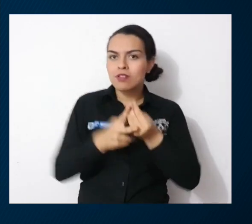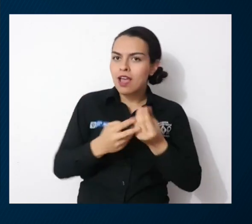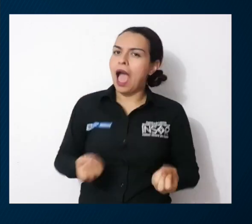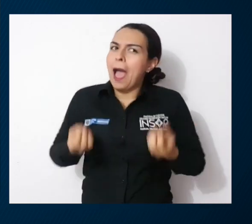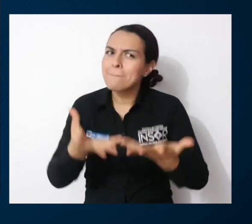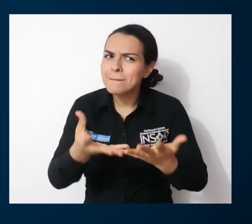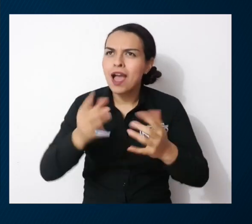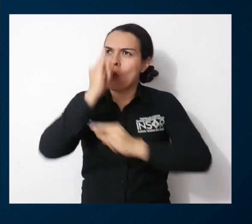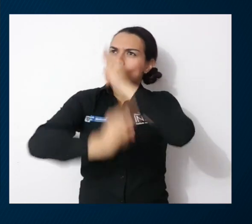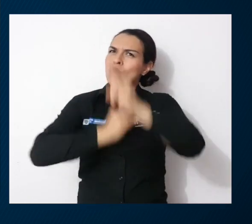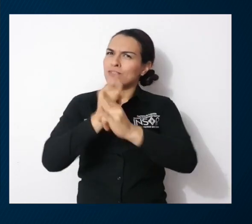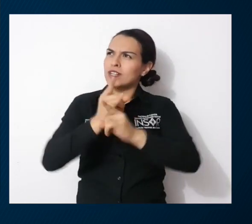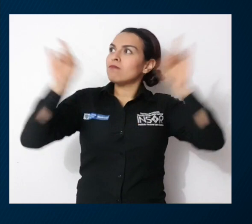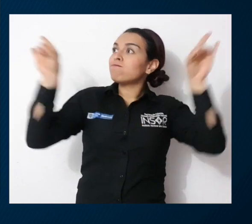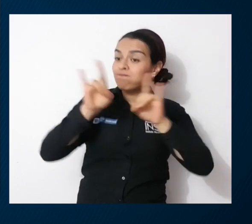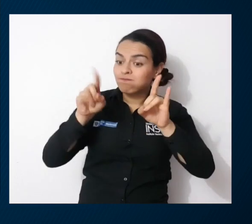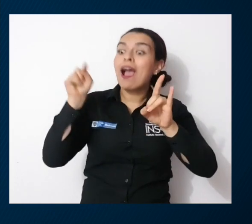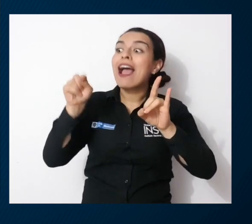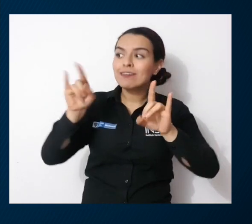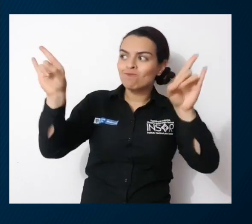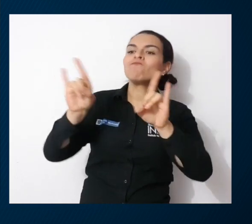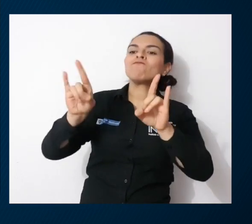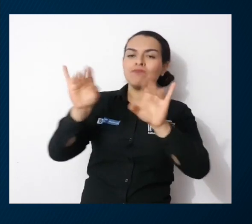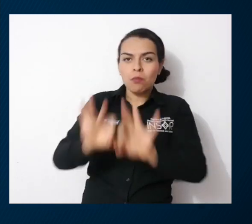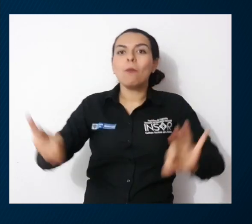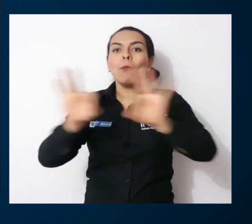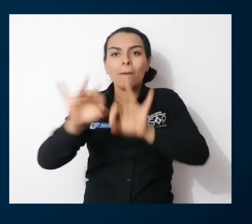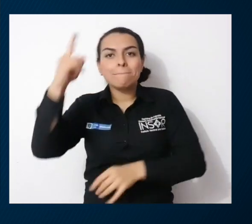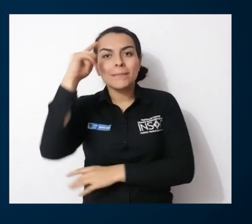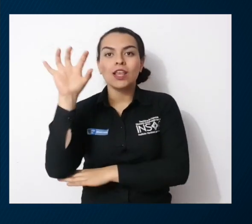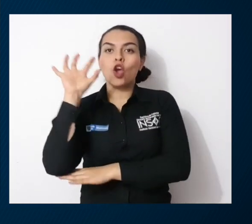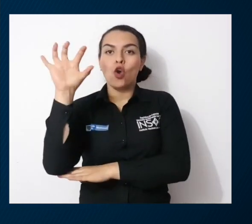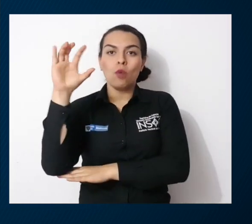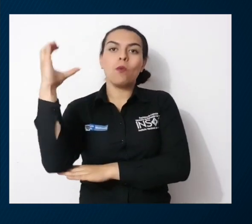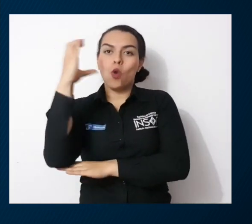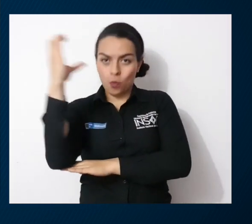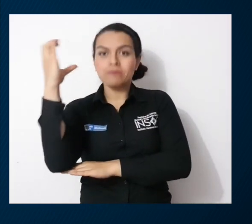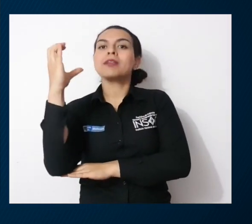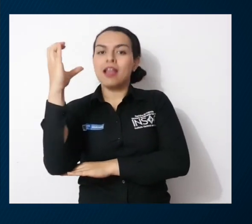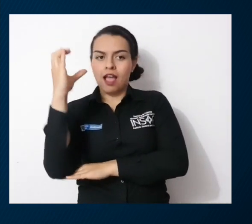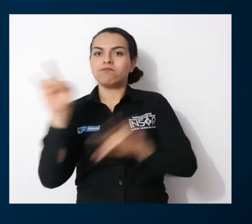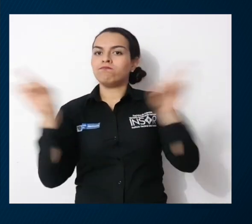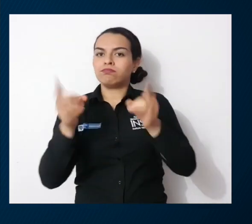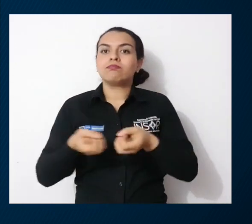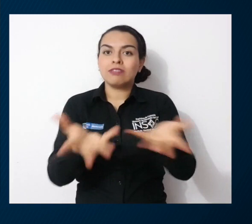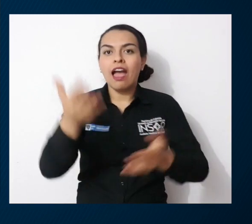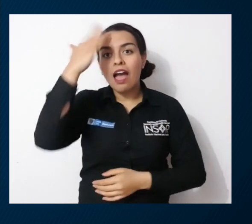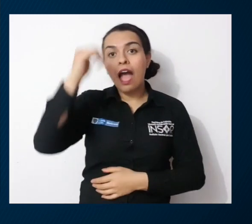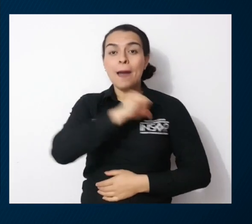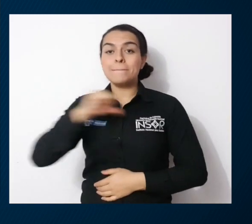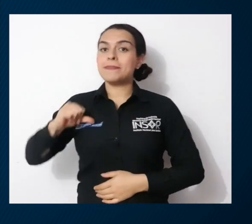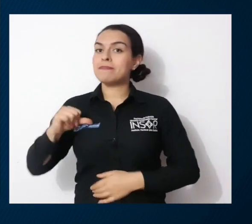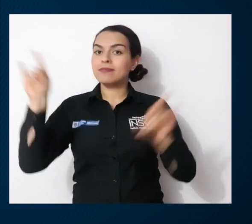la conectividad, y yo creo que eso como país lo tenemos que pensar a nivel de infraestructura del país y no solamente a nivel de sector privado y de cómo